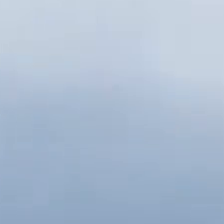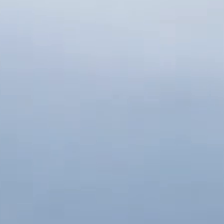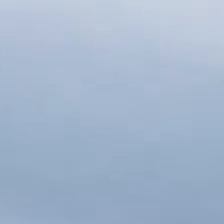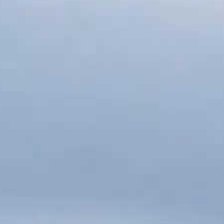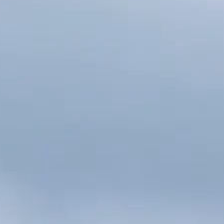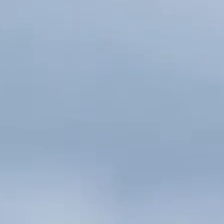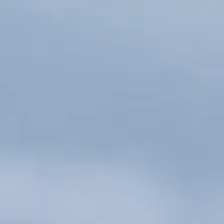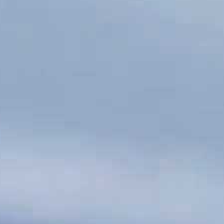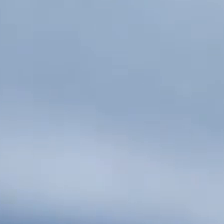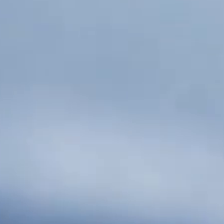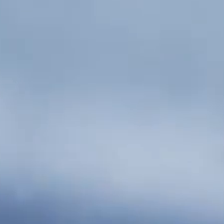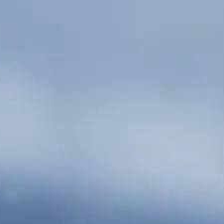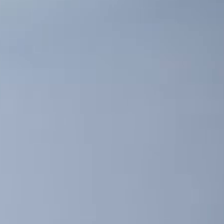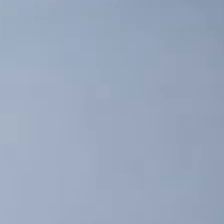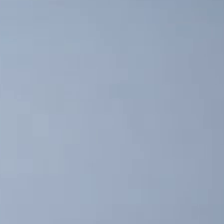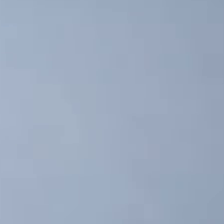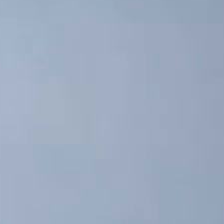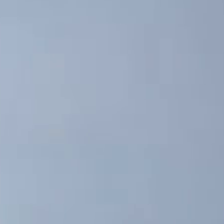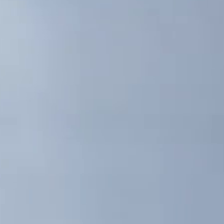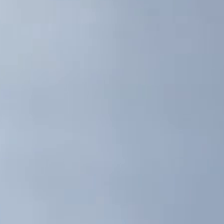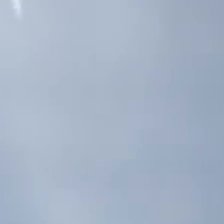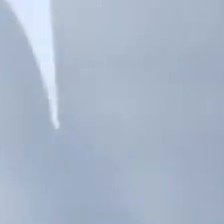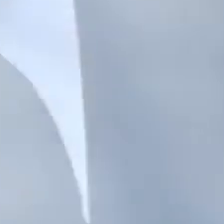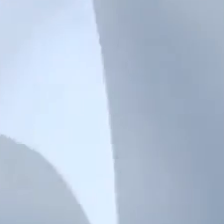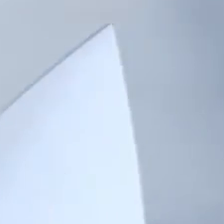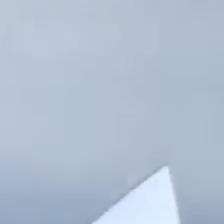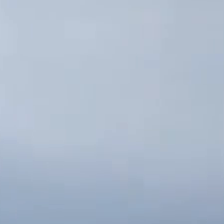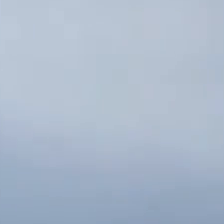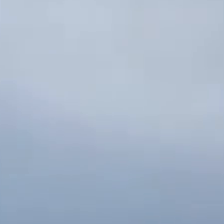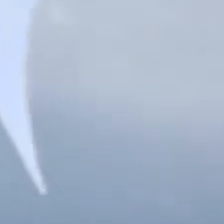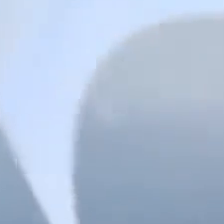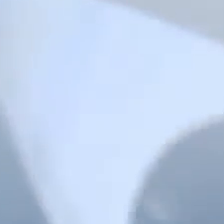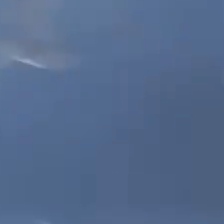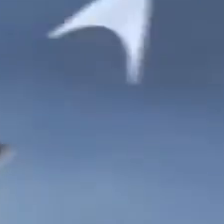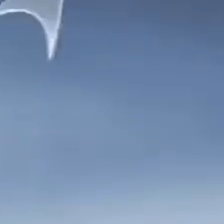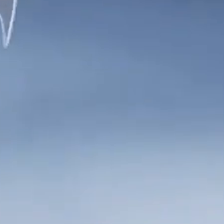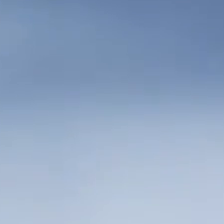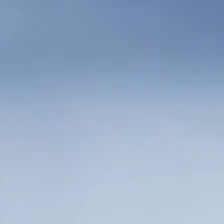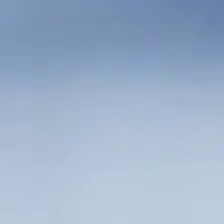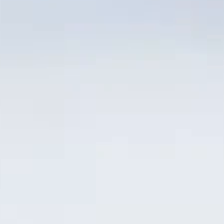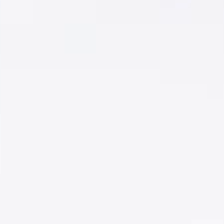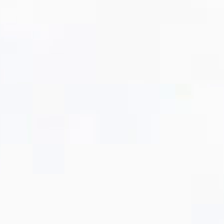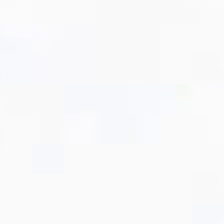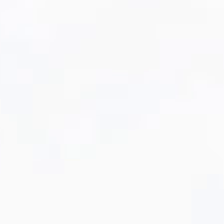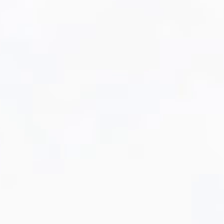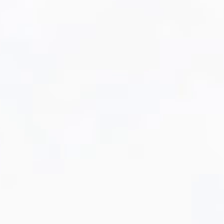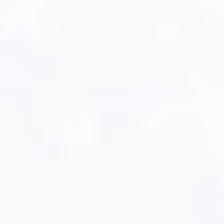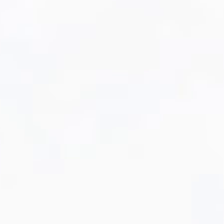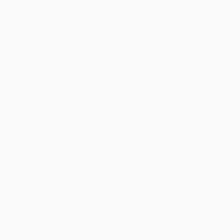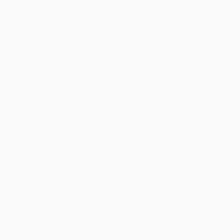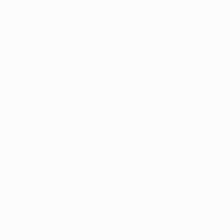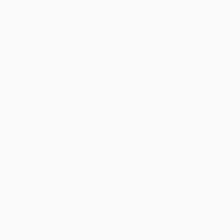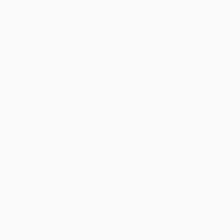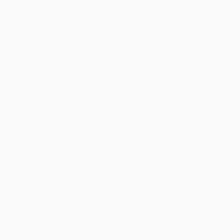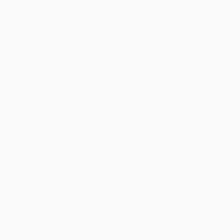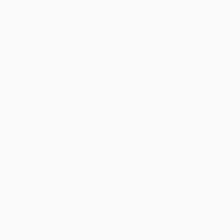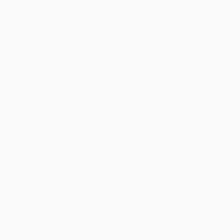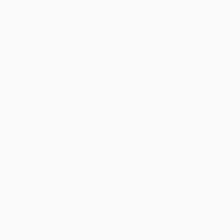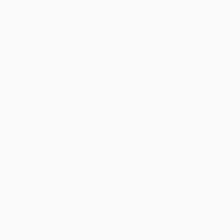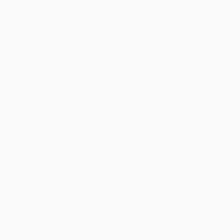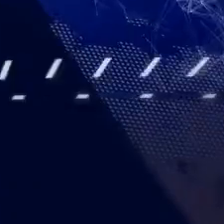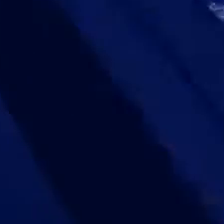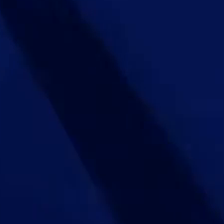En Enlace Televisión, las noticias son presentadas con el patrocinio de Impala Terminals Barranca Bermeja.